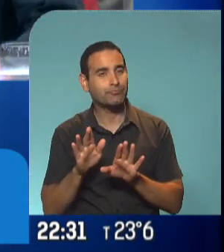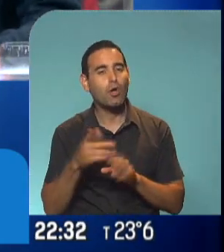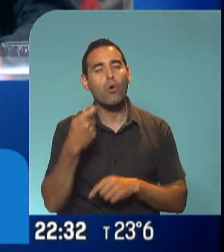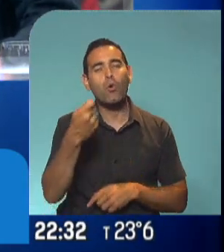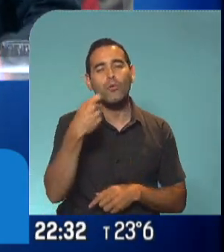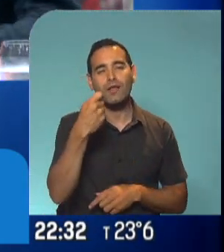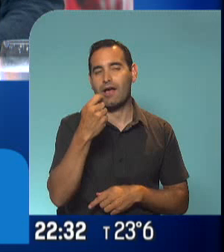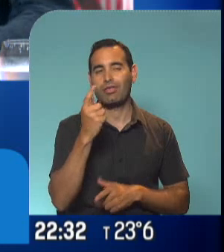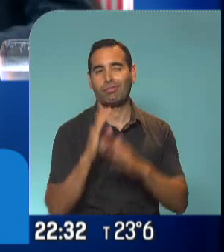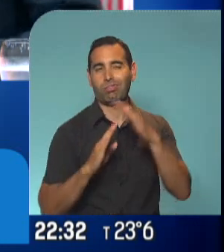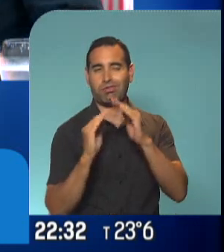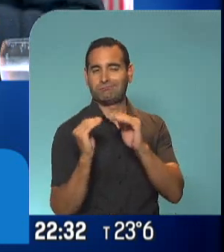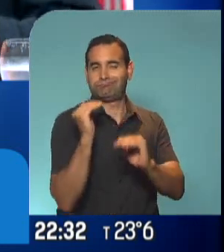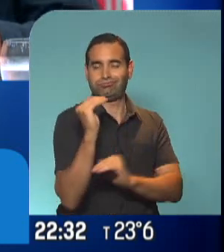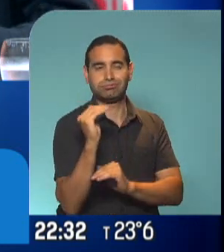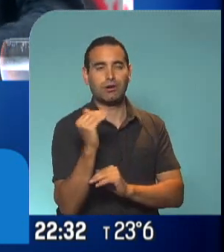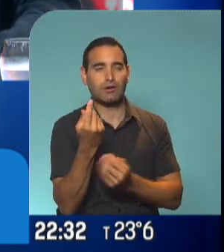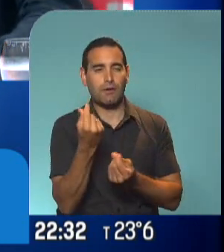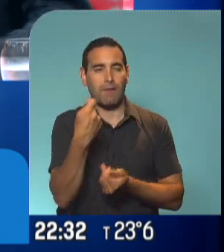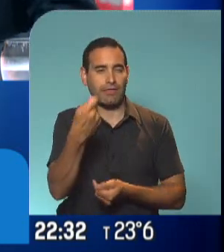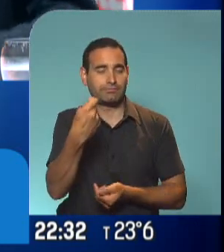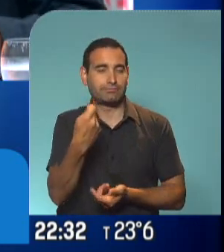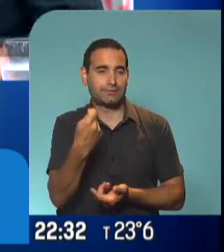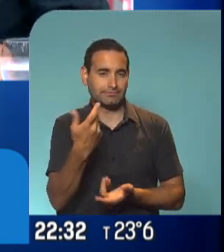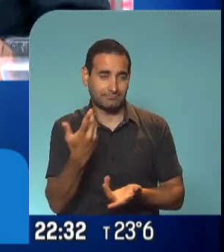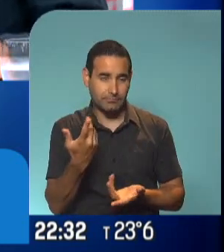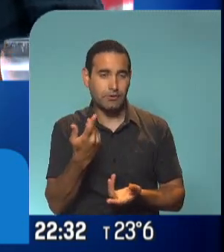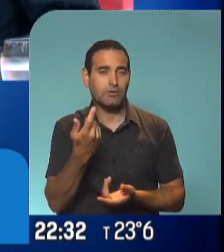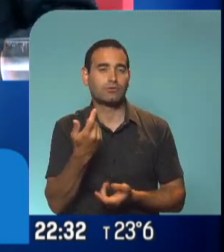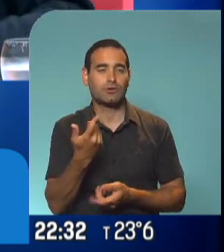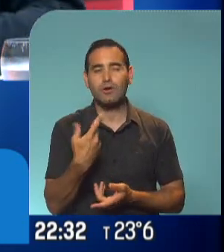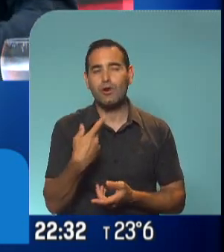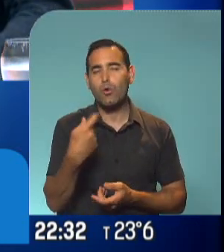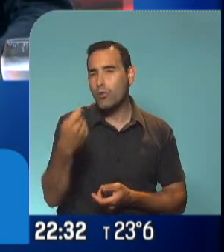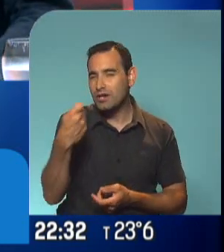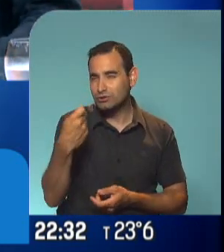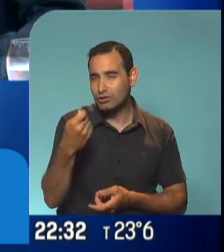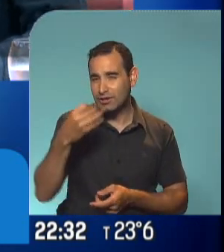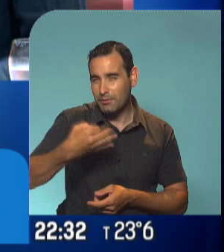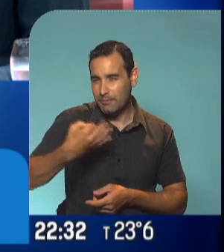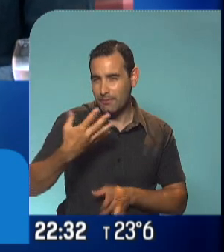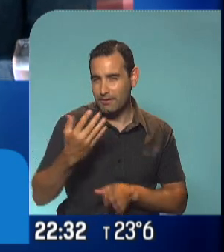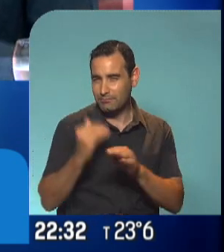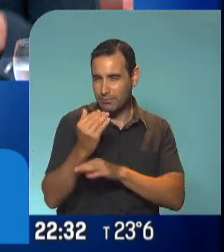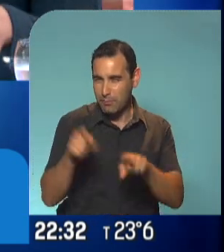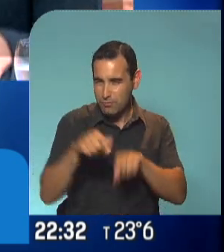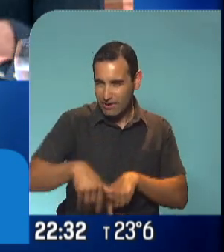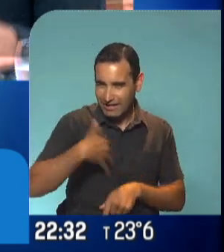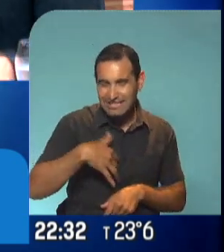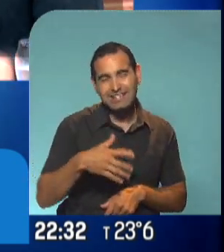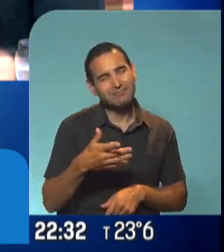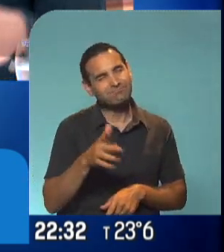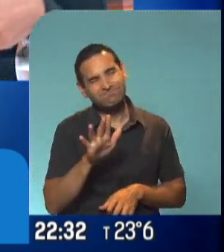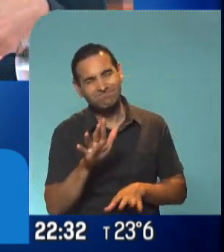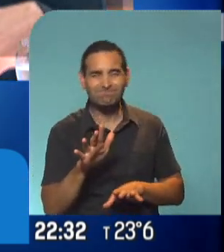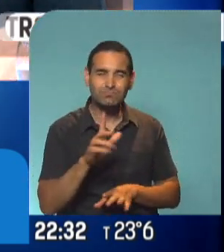jubilados privilegiados, aquellos que pueden, presentados como tales, ¿no? ¿Jubilaciones de privilegios como se conoce acá en la Argentina? No, no en ese sentido, sino en el